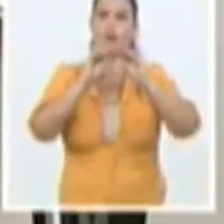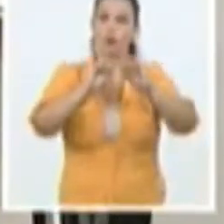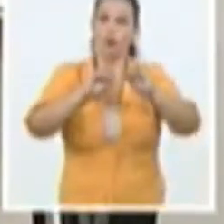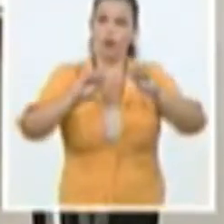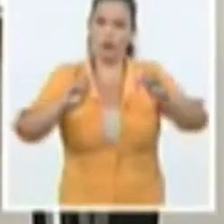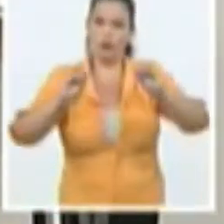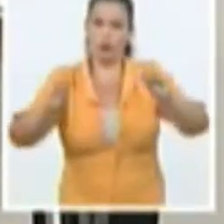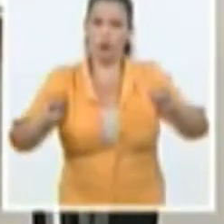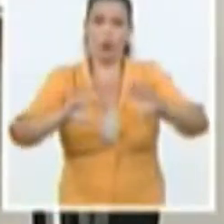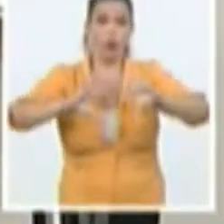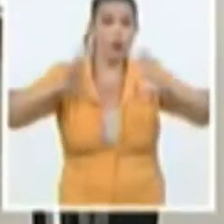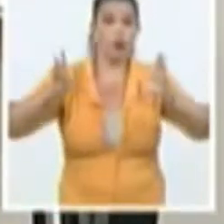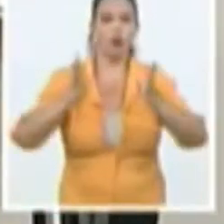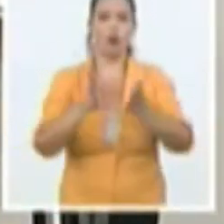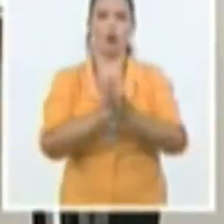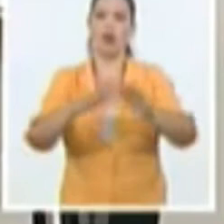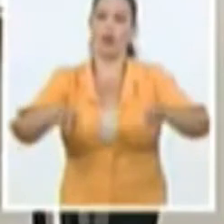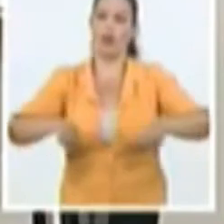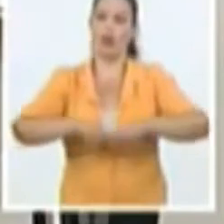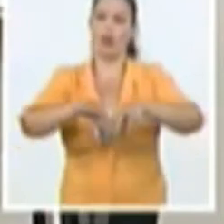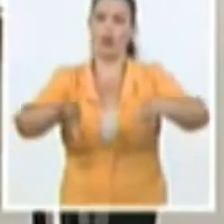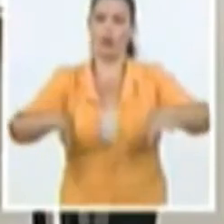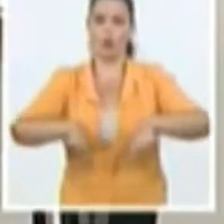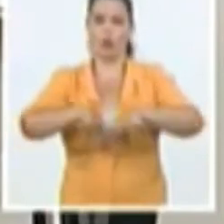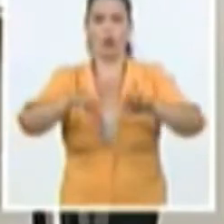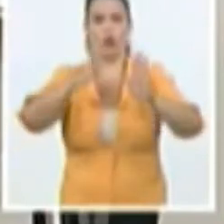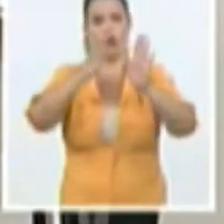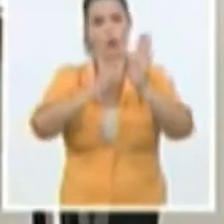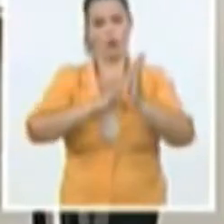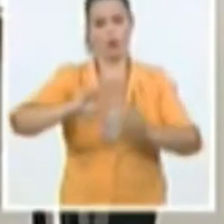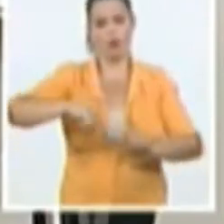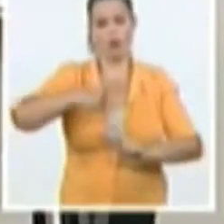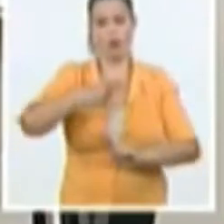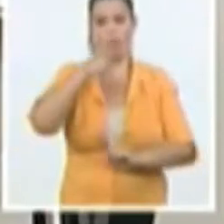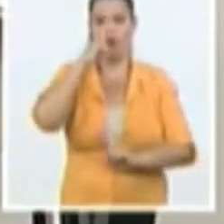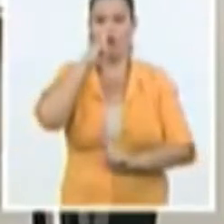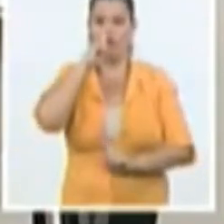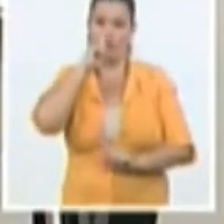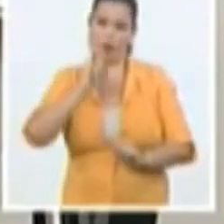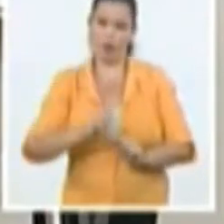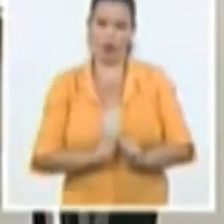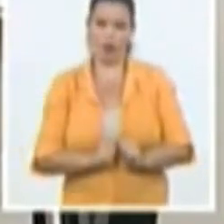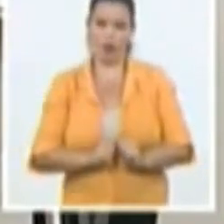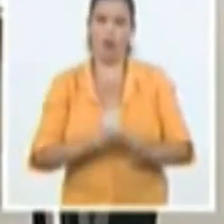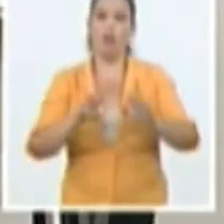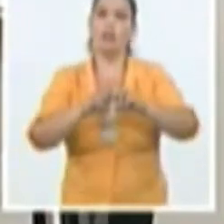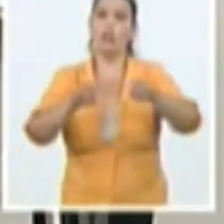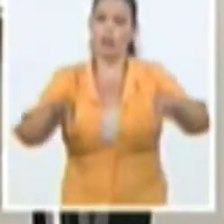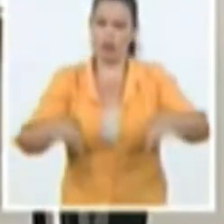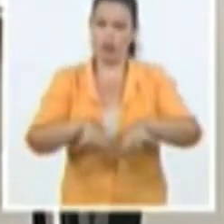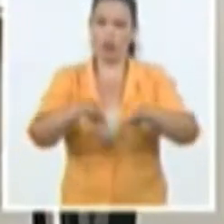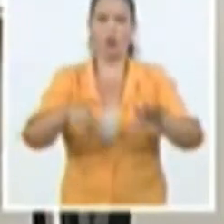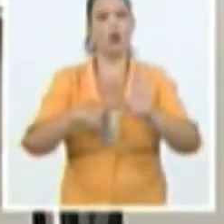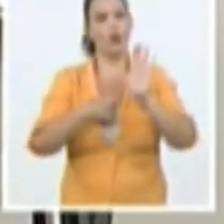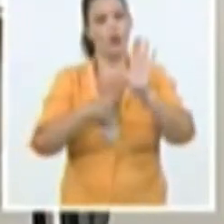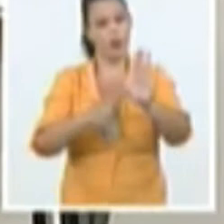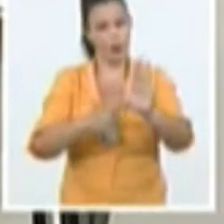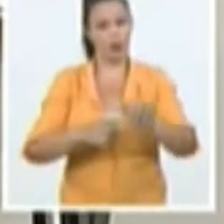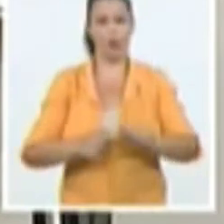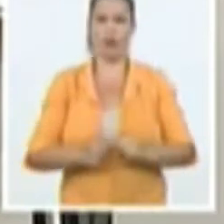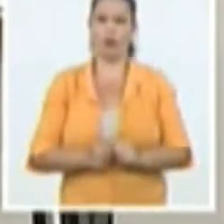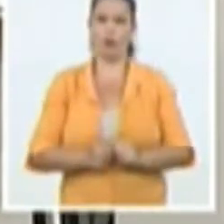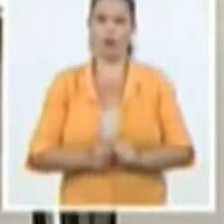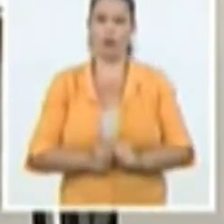noviembre. Los hechos y declaraciones lo demuestran. No se han tomado el cuidado